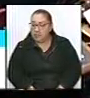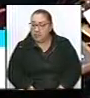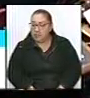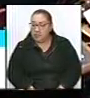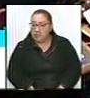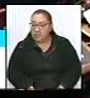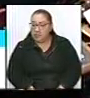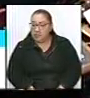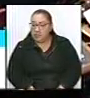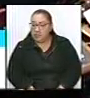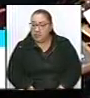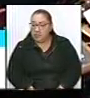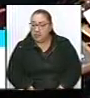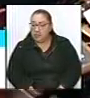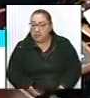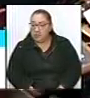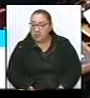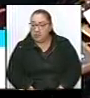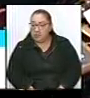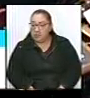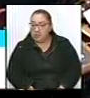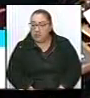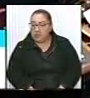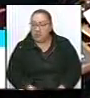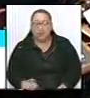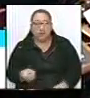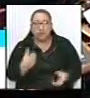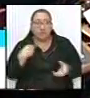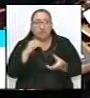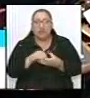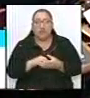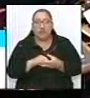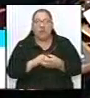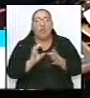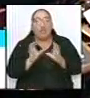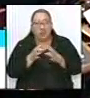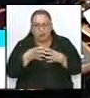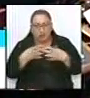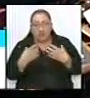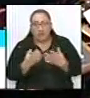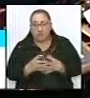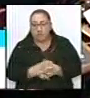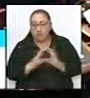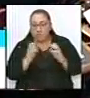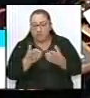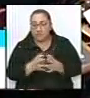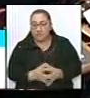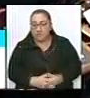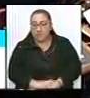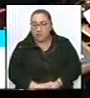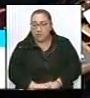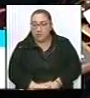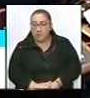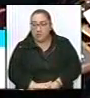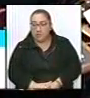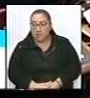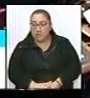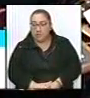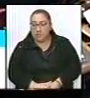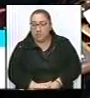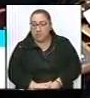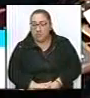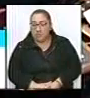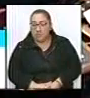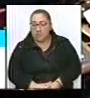parte, una aclaración con todo aprecio, Richard, pero no es que somos parte, somos el Congreso. No es que somos una parte, somos el